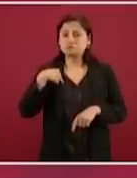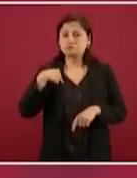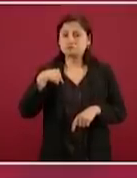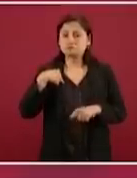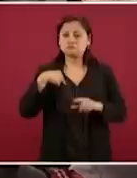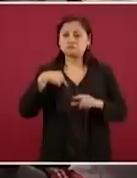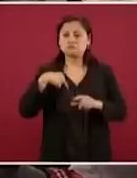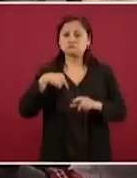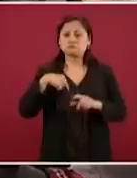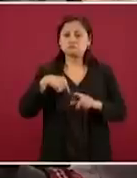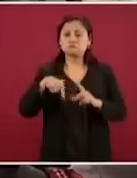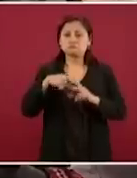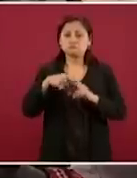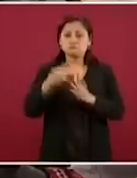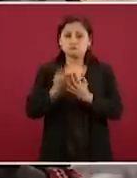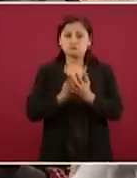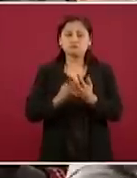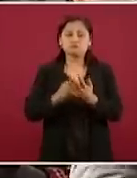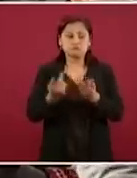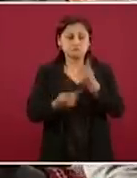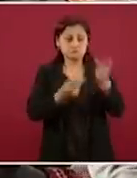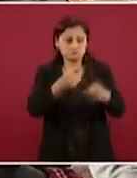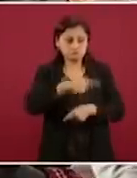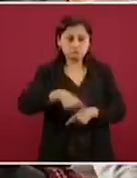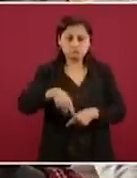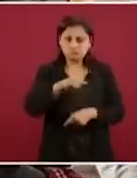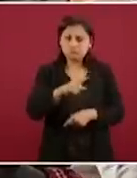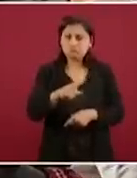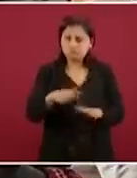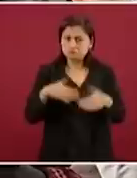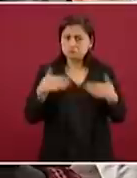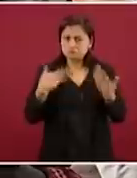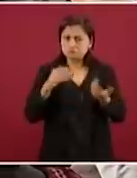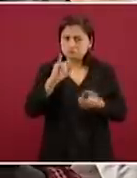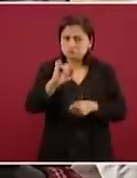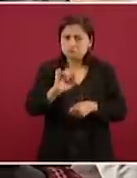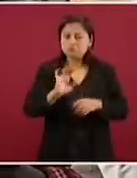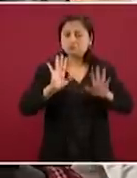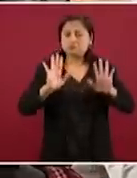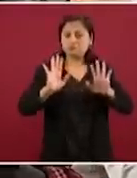Voy a aprovechar, ¿no?, porque los analistas